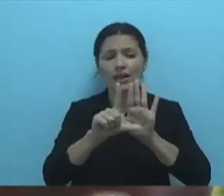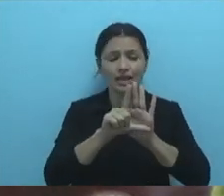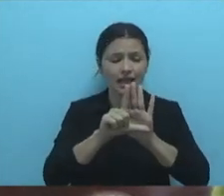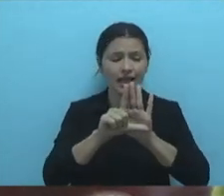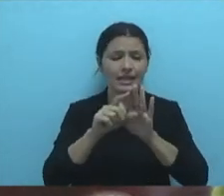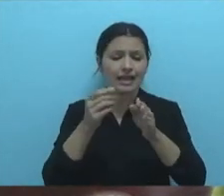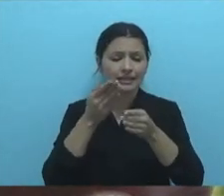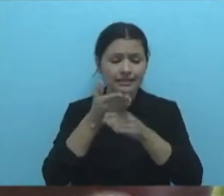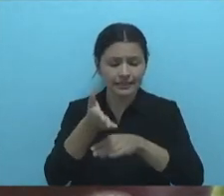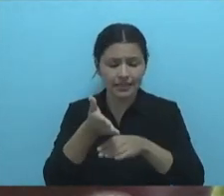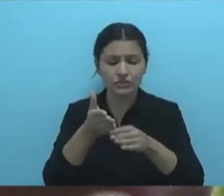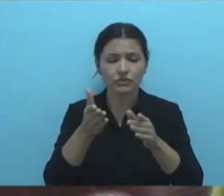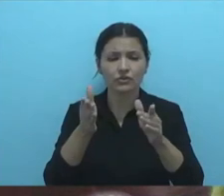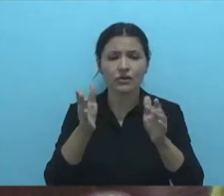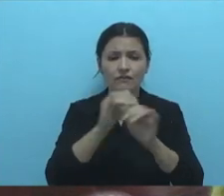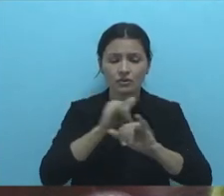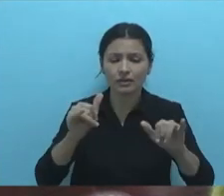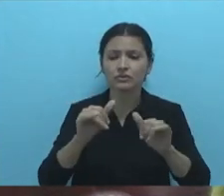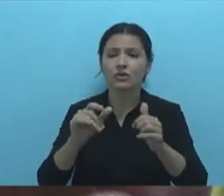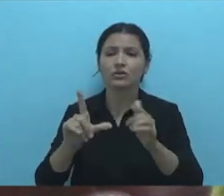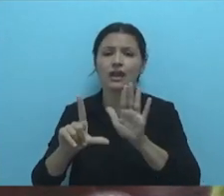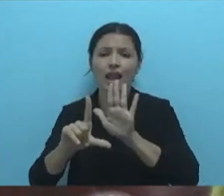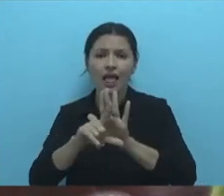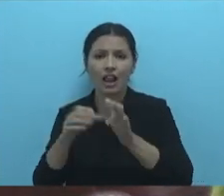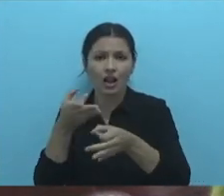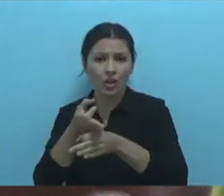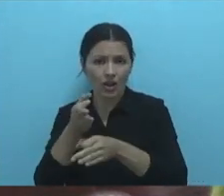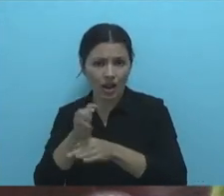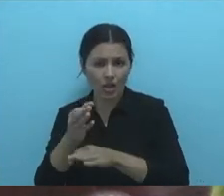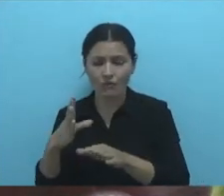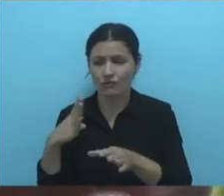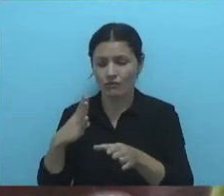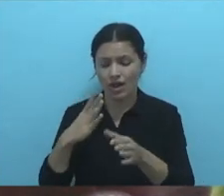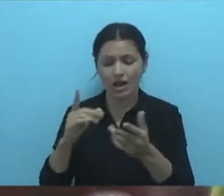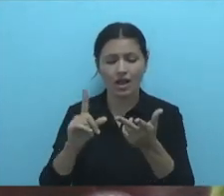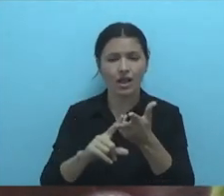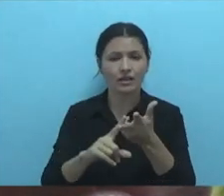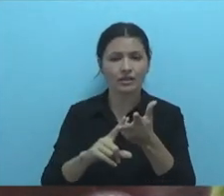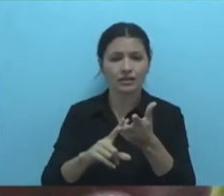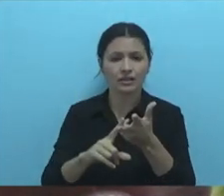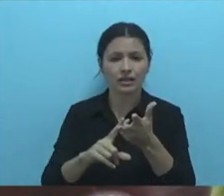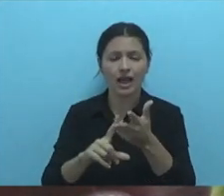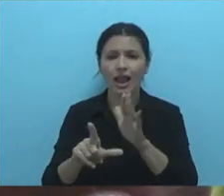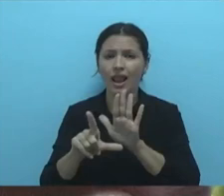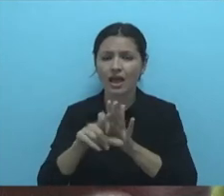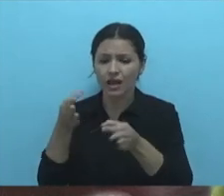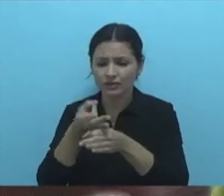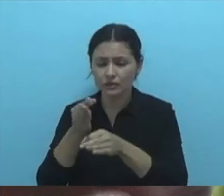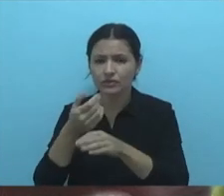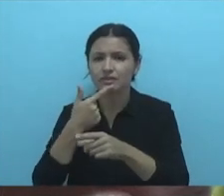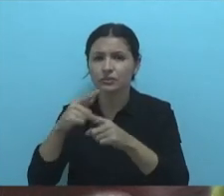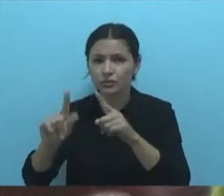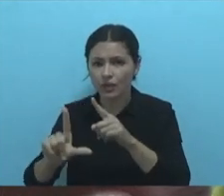tenga ley de Educación la provincia de Santa Fe no tenga ley de Educación no tenga ley de educación sexual integral